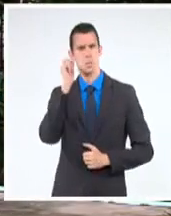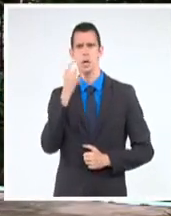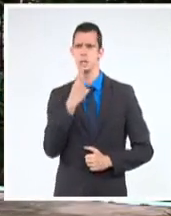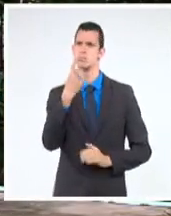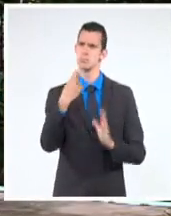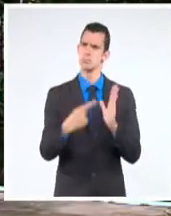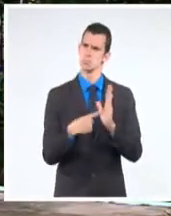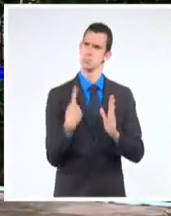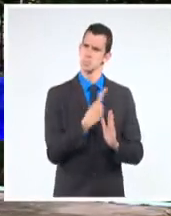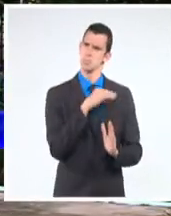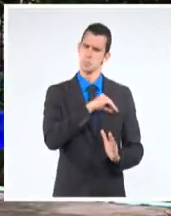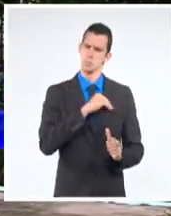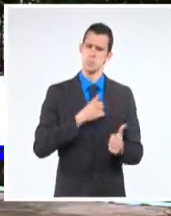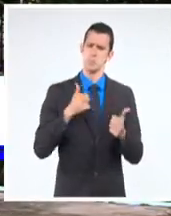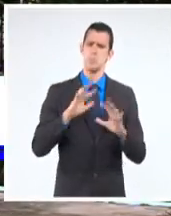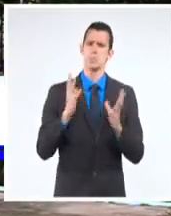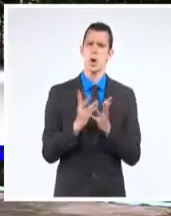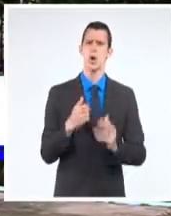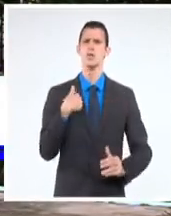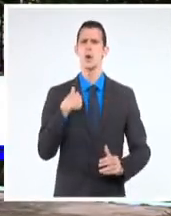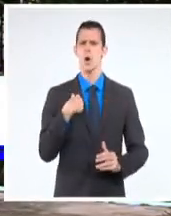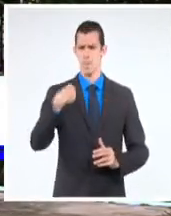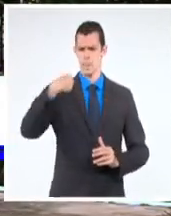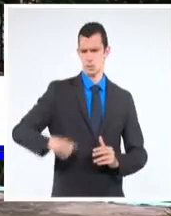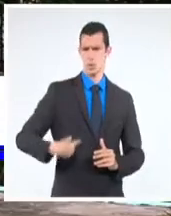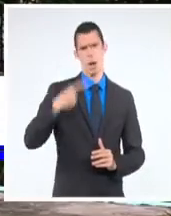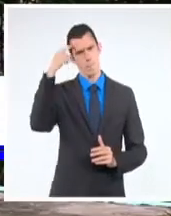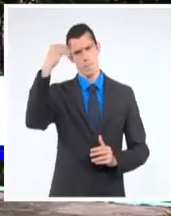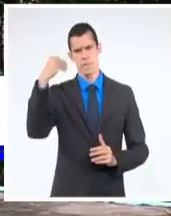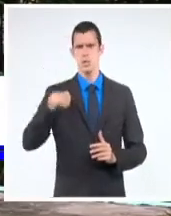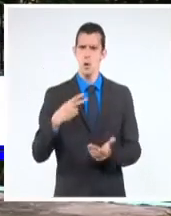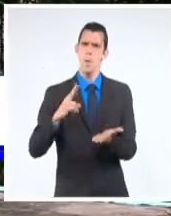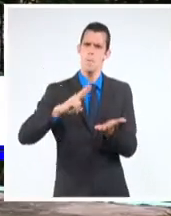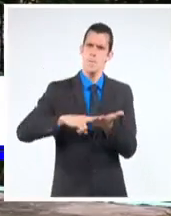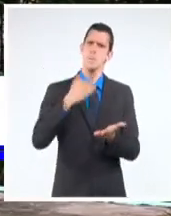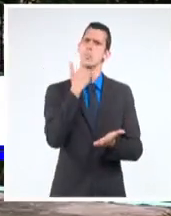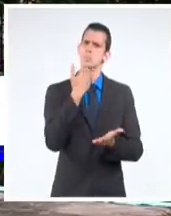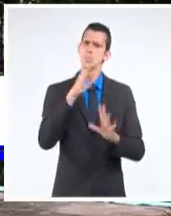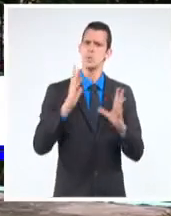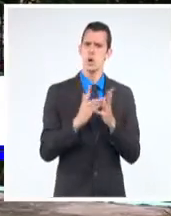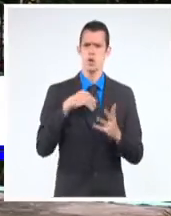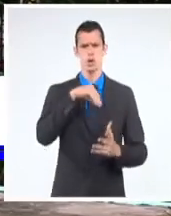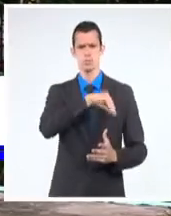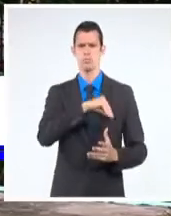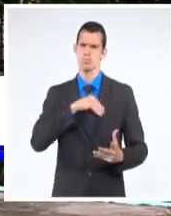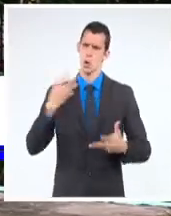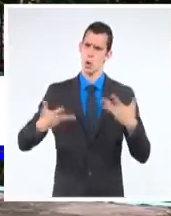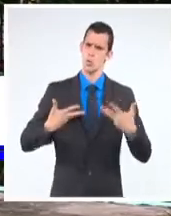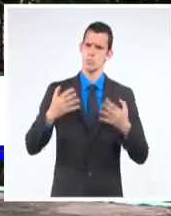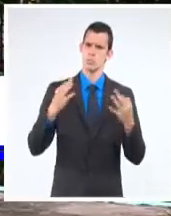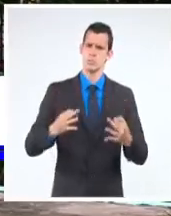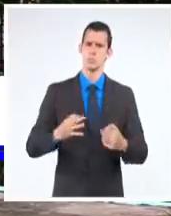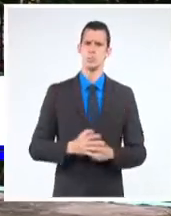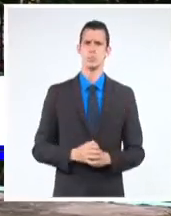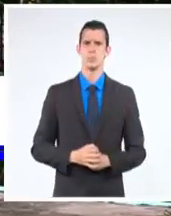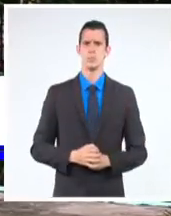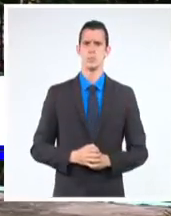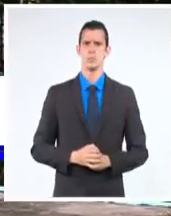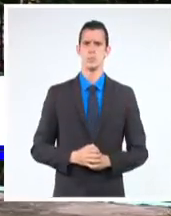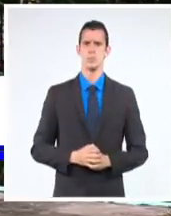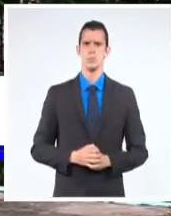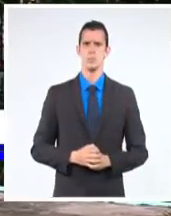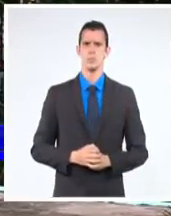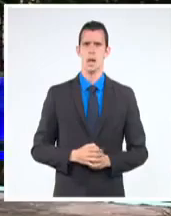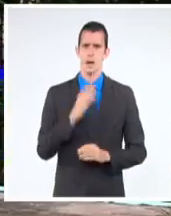de combatiente del Ministerio del Interior, de quien vivo muy, muy orgullosa de formar parte de esta fila. Y eso lo llevo al seno de mi